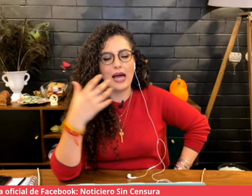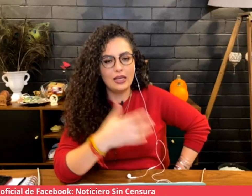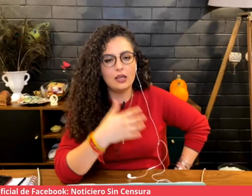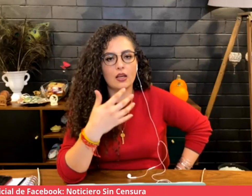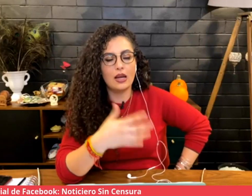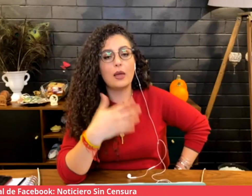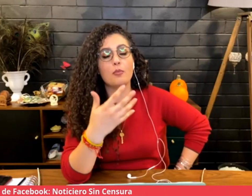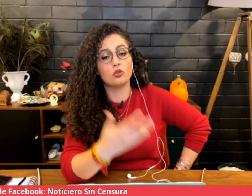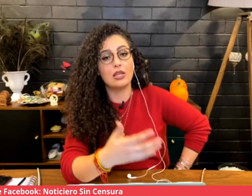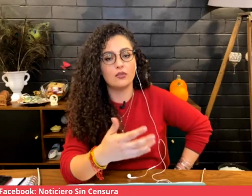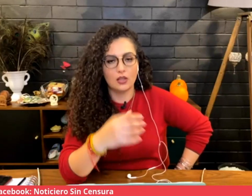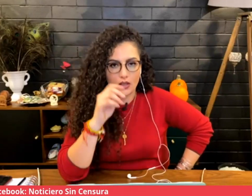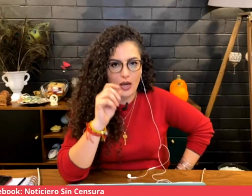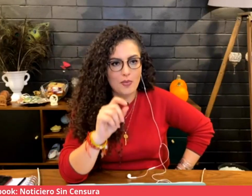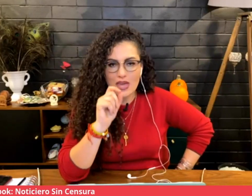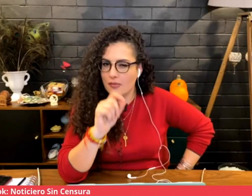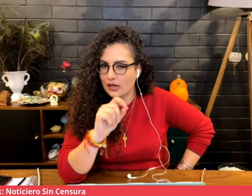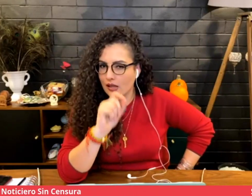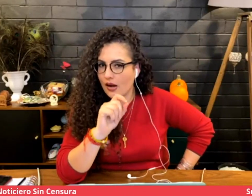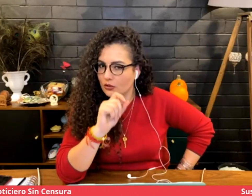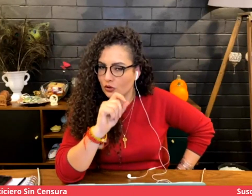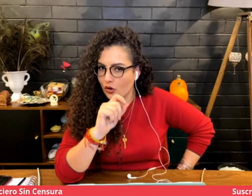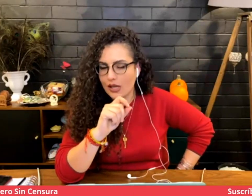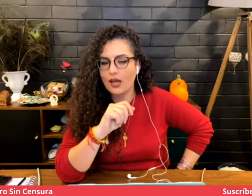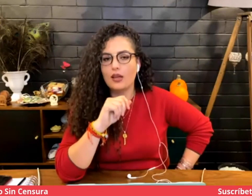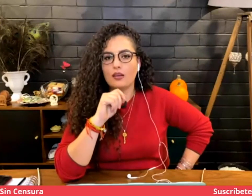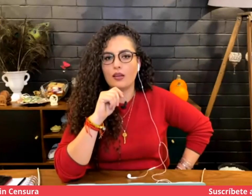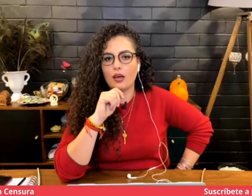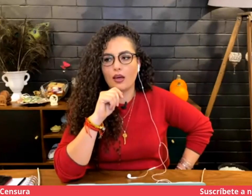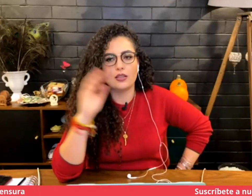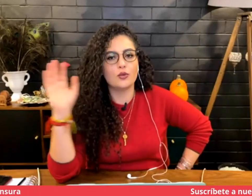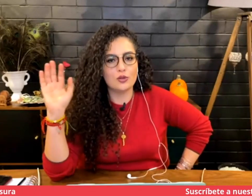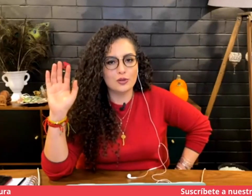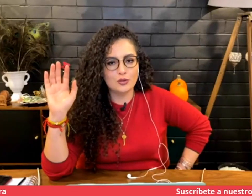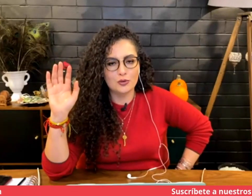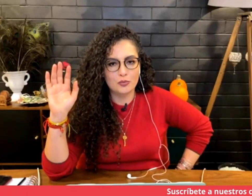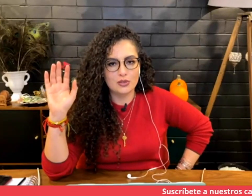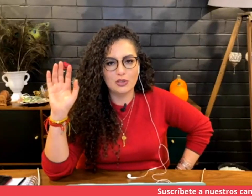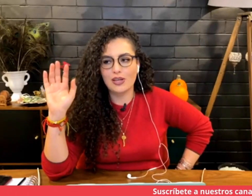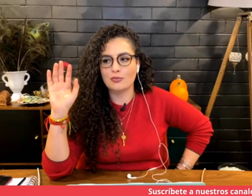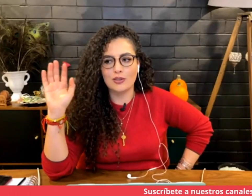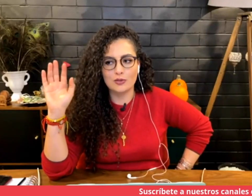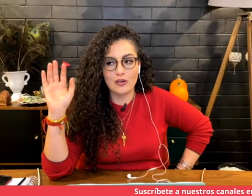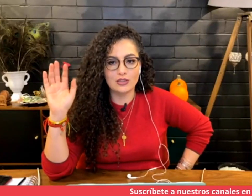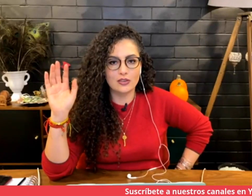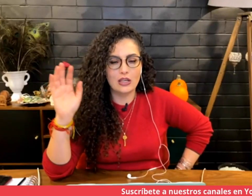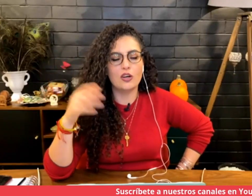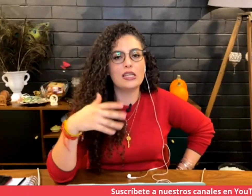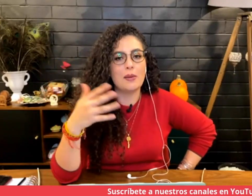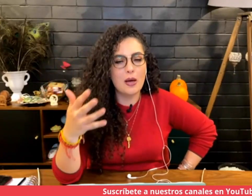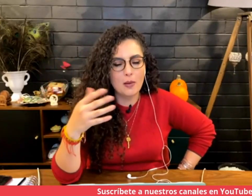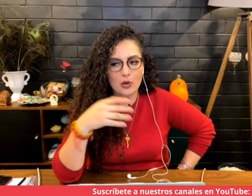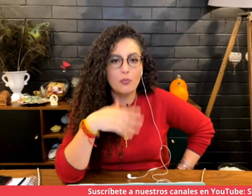estamos hablando de alguien que era importante, que había marcado la historia y que Estados Unidos pues metió las manos,